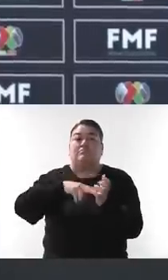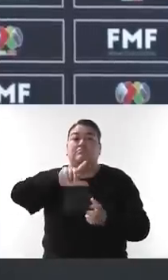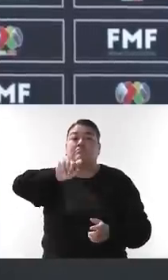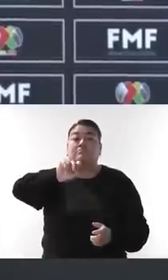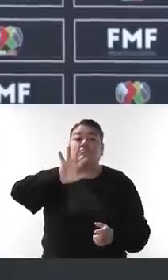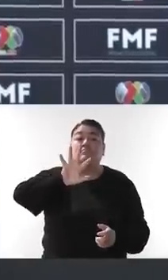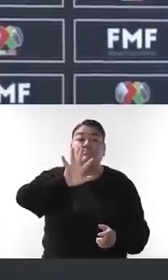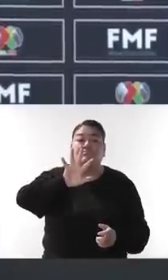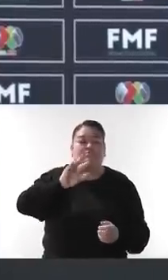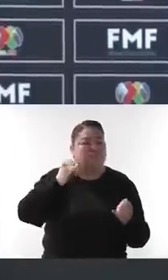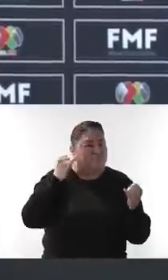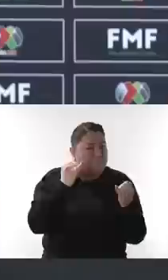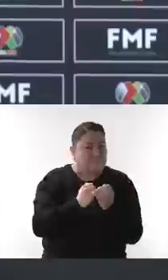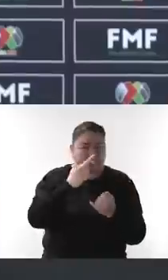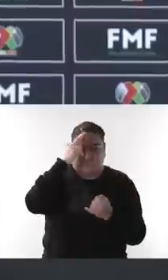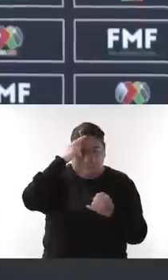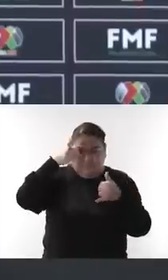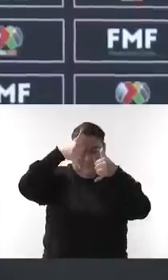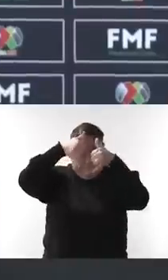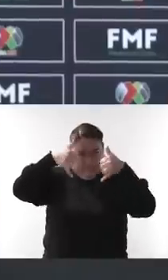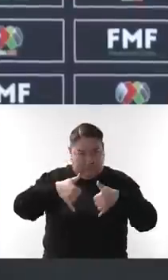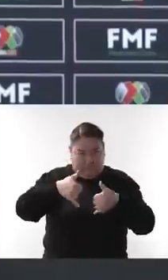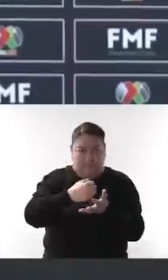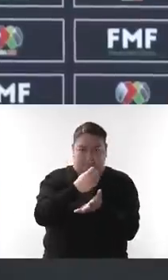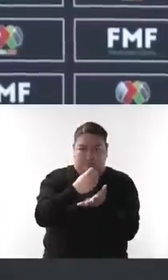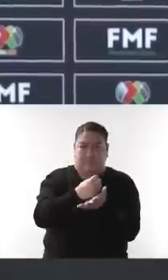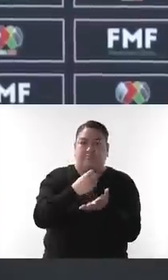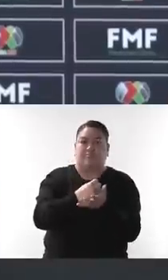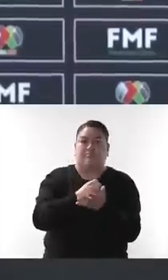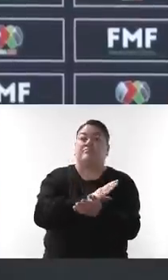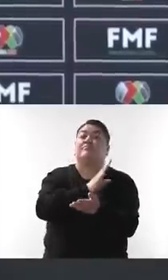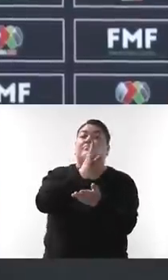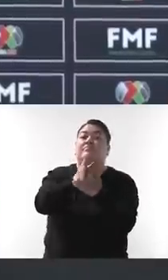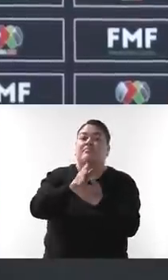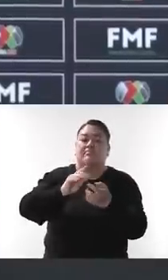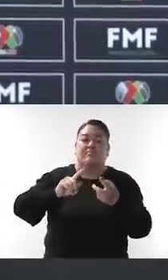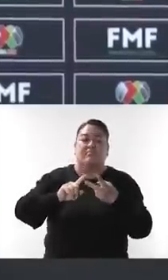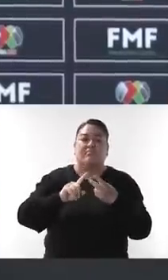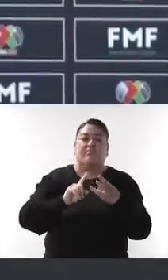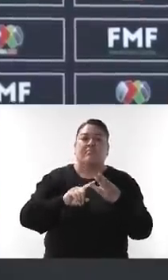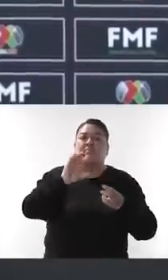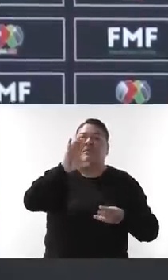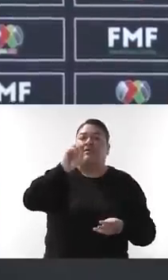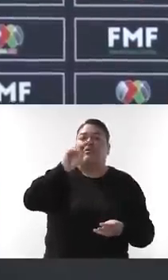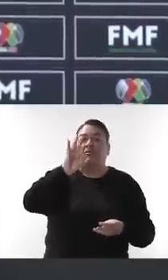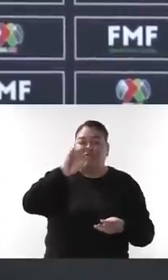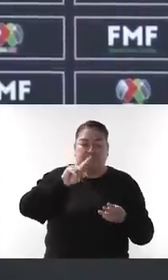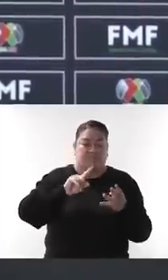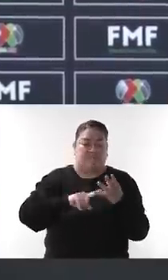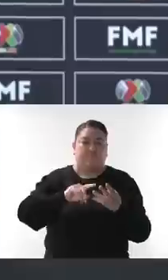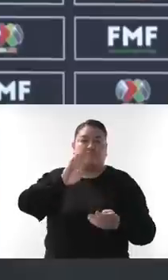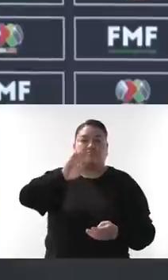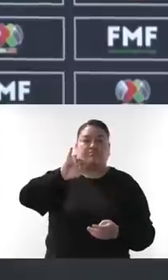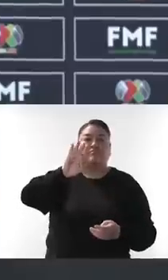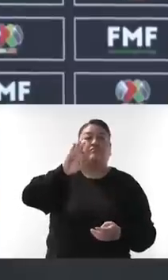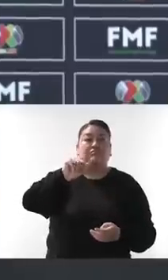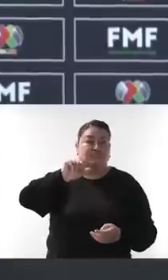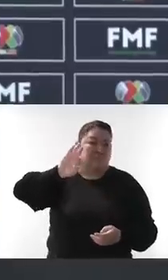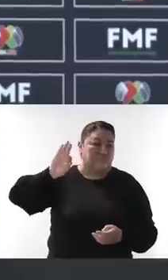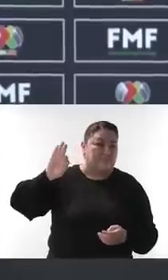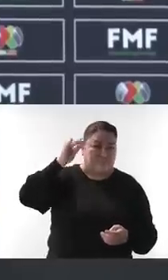es un año donde toca Copa Oro, y que la CONCACAF, obviamente de la mano de la FIFA, por ser un